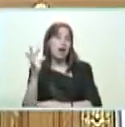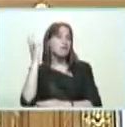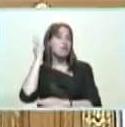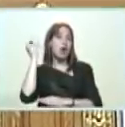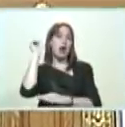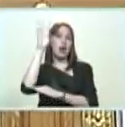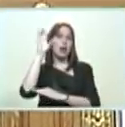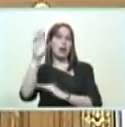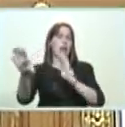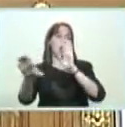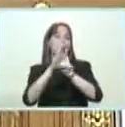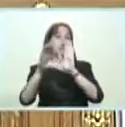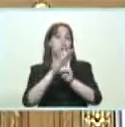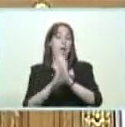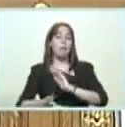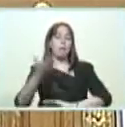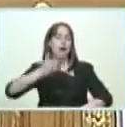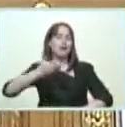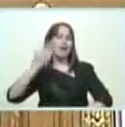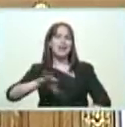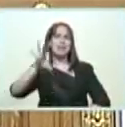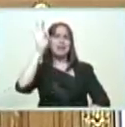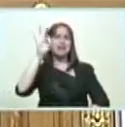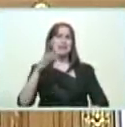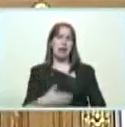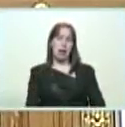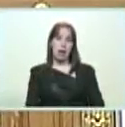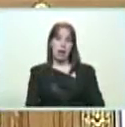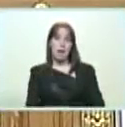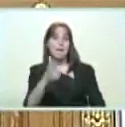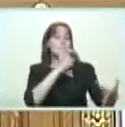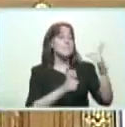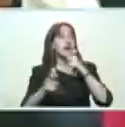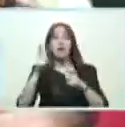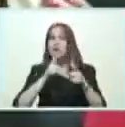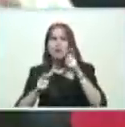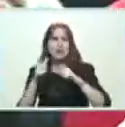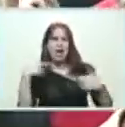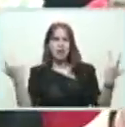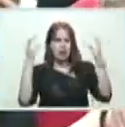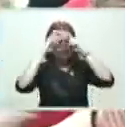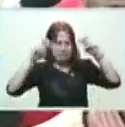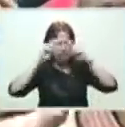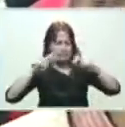Constitución. Capítulo especial, consultándolo al detalle.